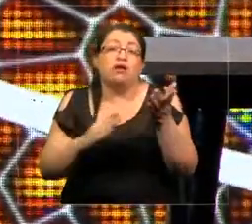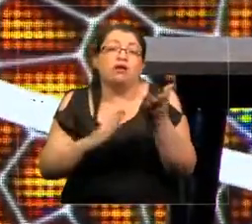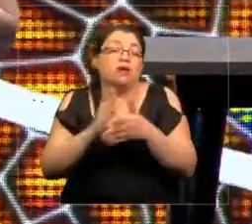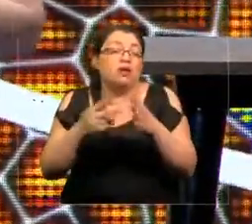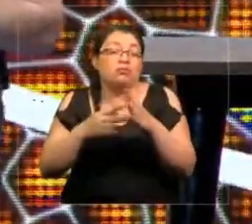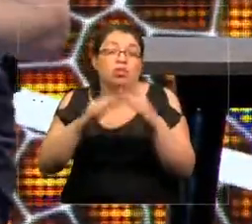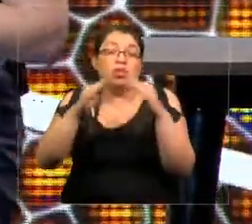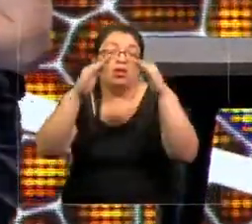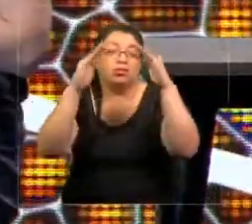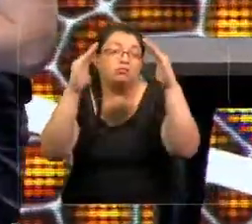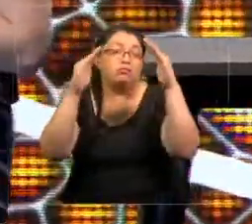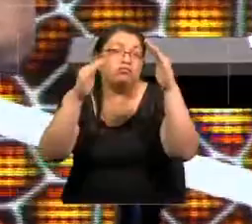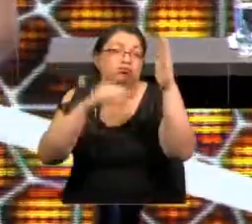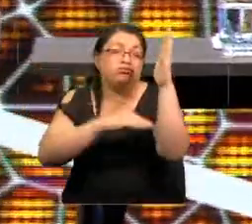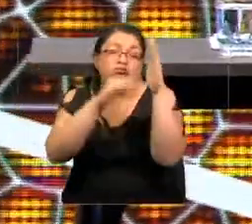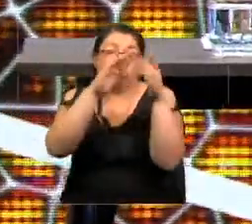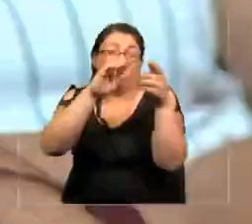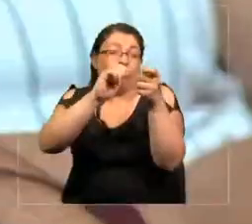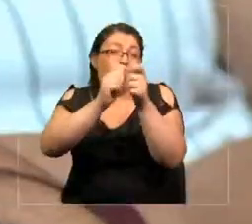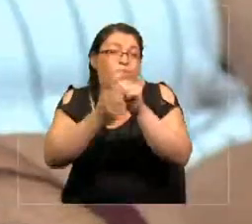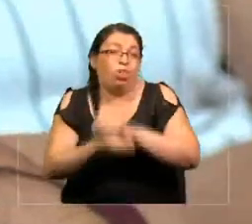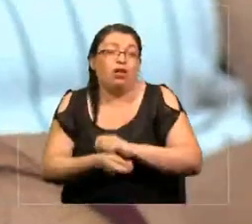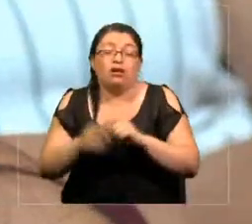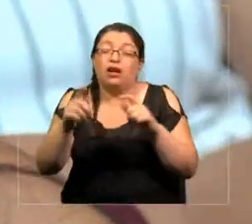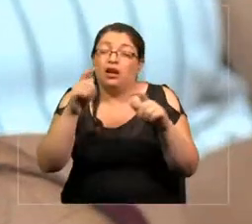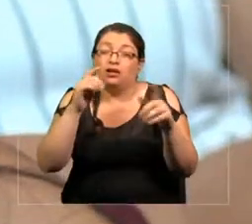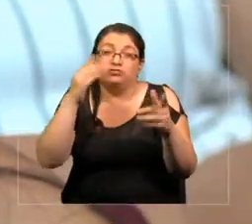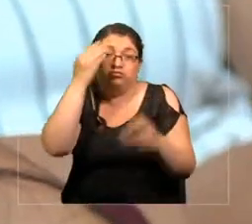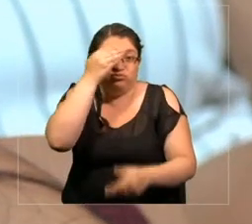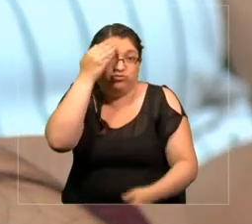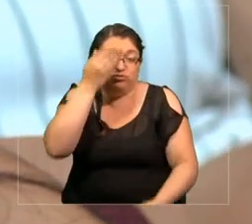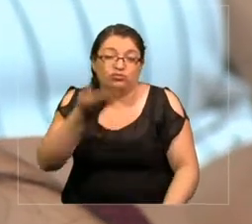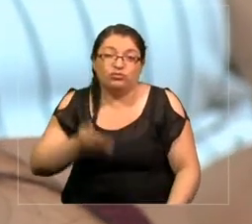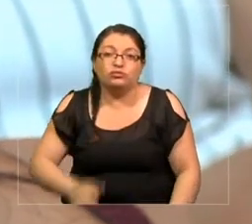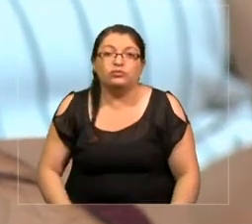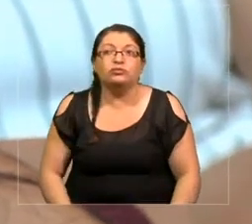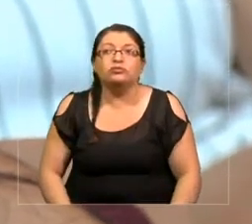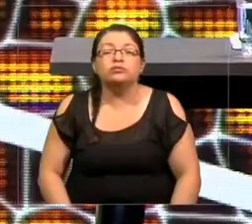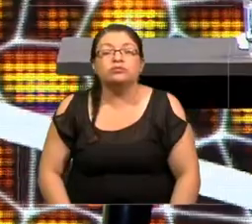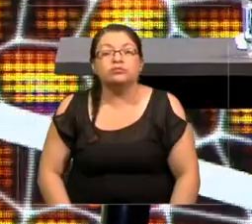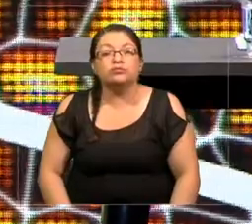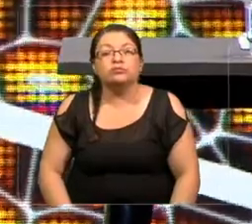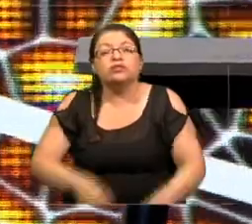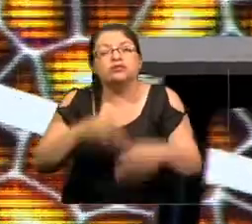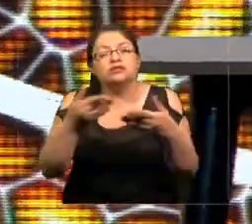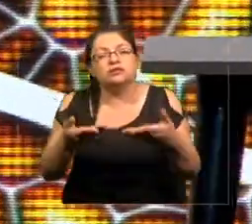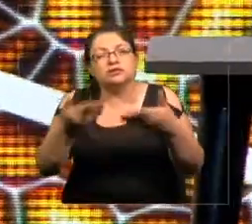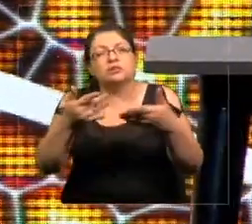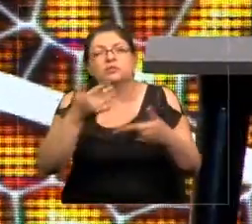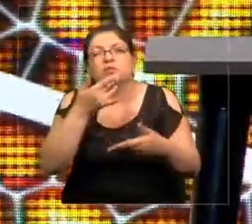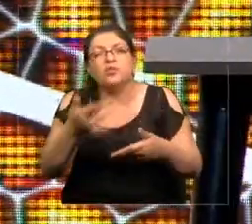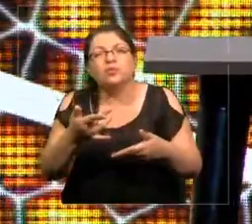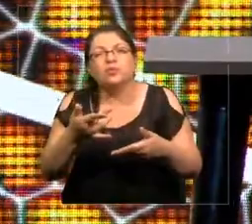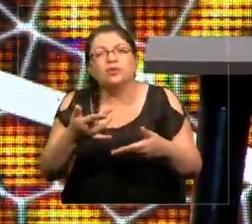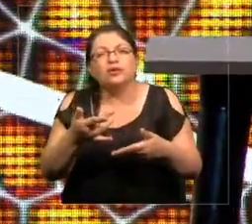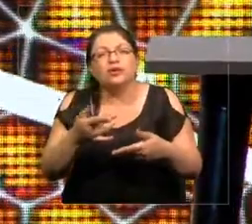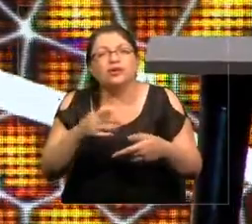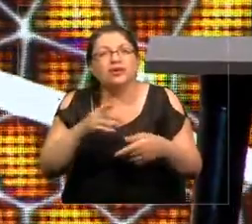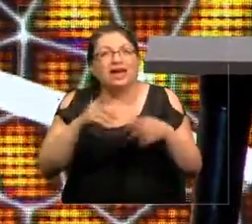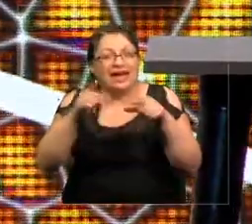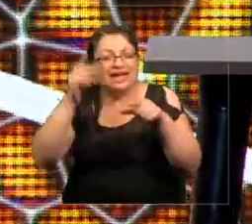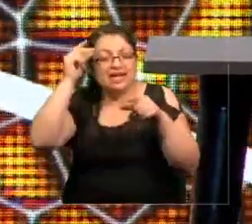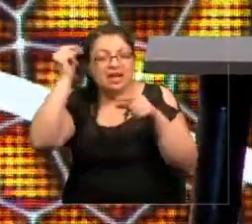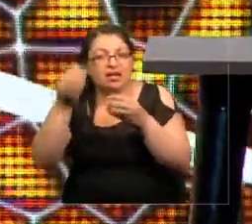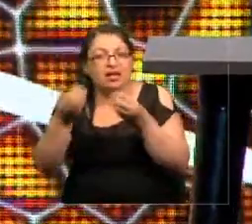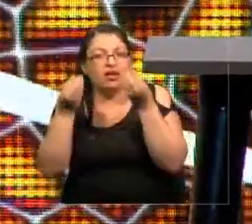de deterioro un poco preocupante entonces el tema es porque esta idea tan buena